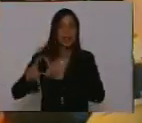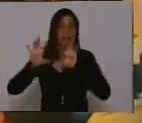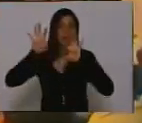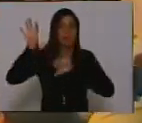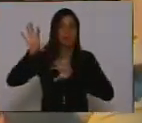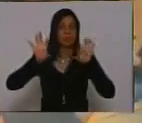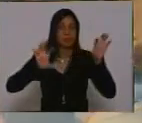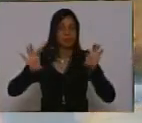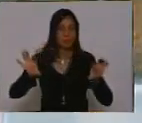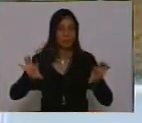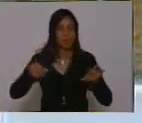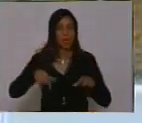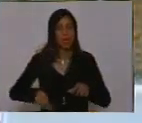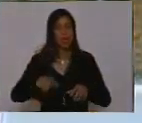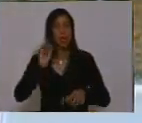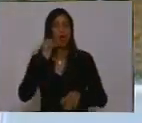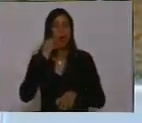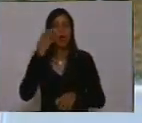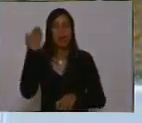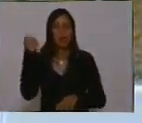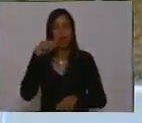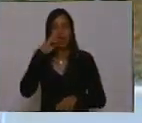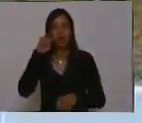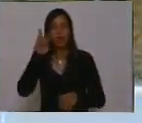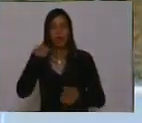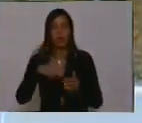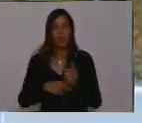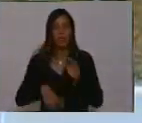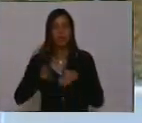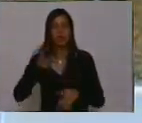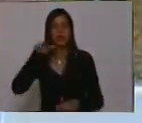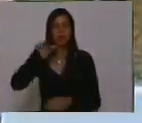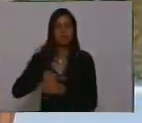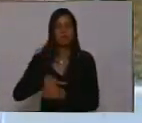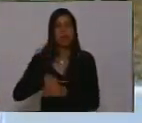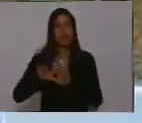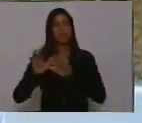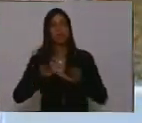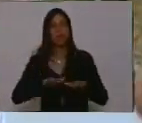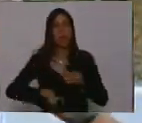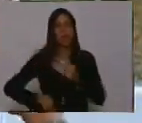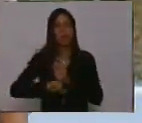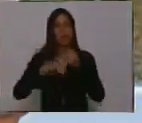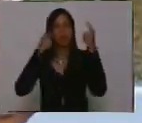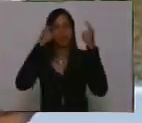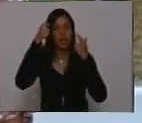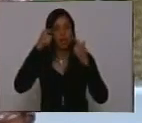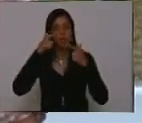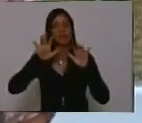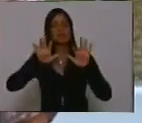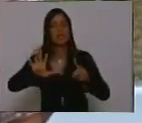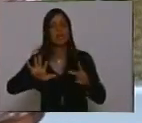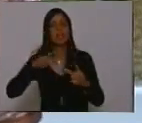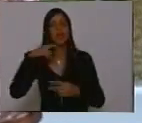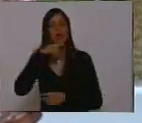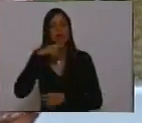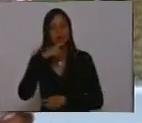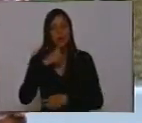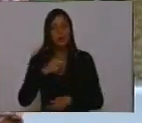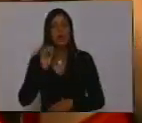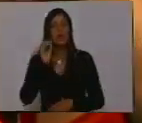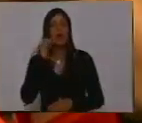juventud, la que en el 2012 acompañó a Hugo Chávez y votó por él y lo hizo presidente de la República un 7 de octubre, votó por el